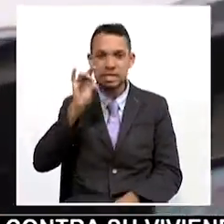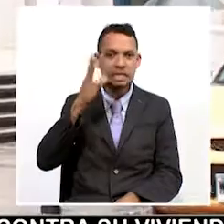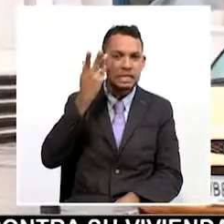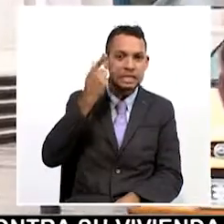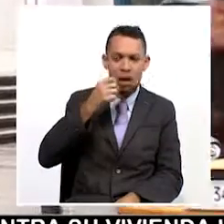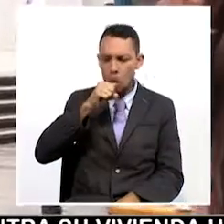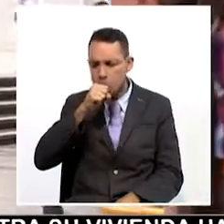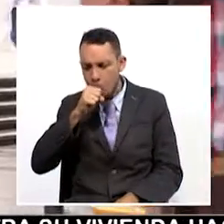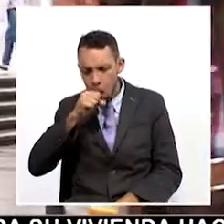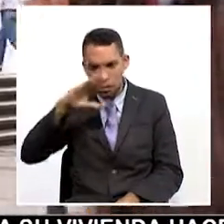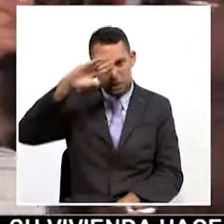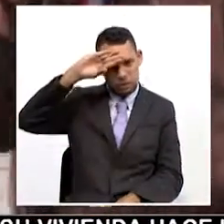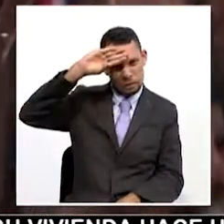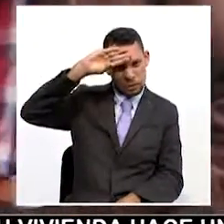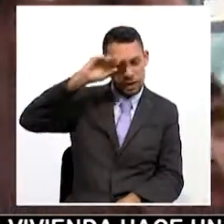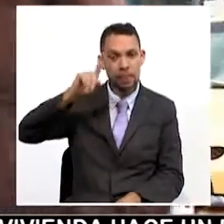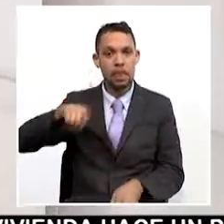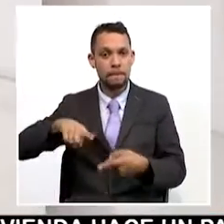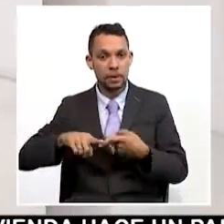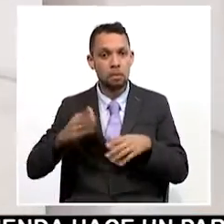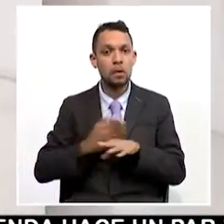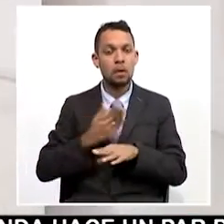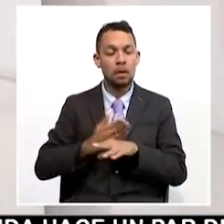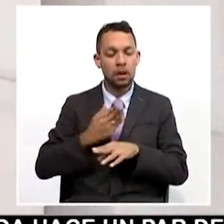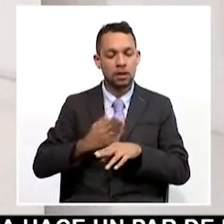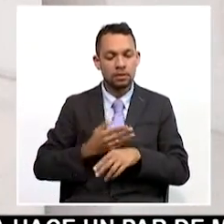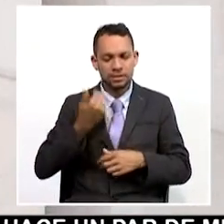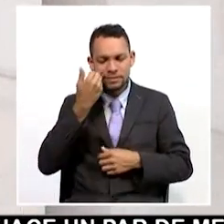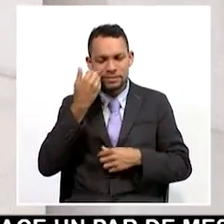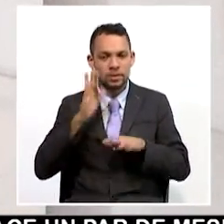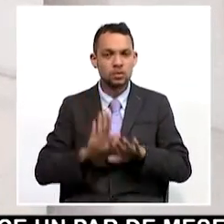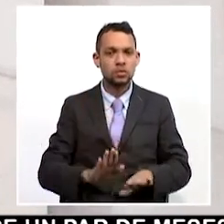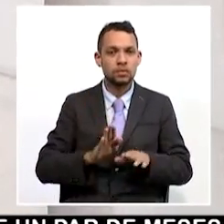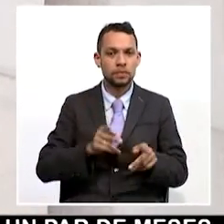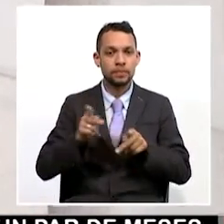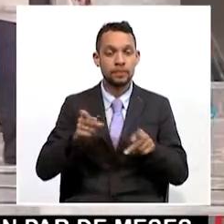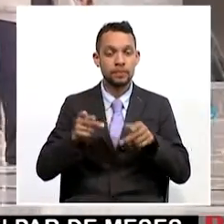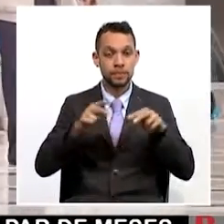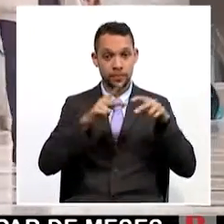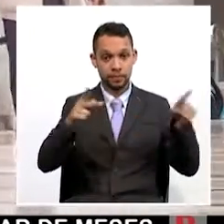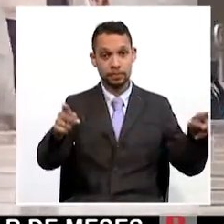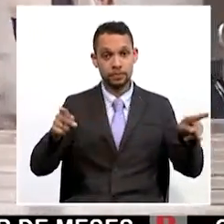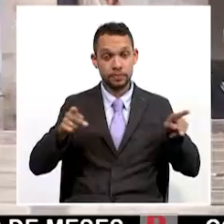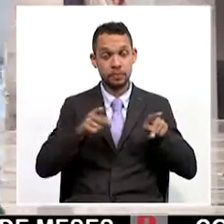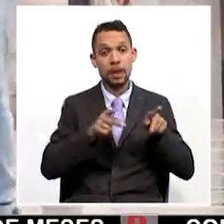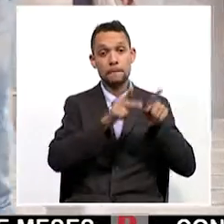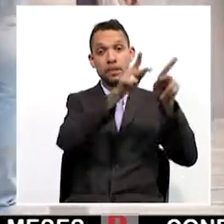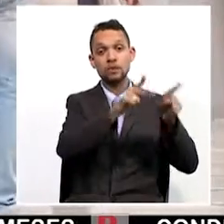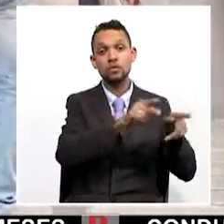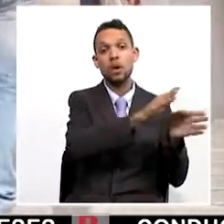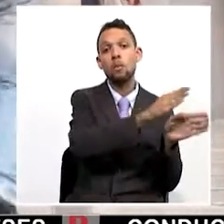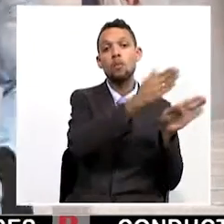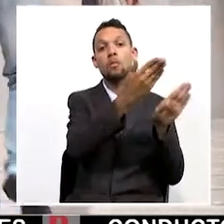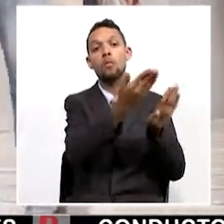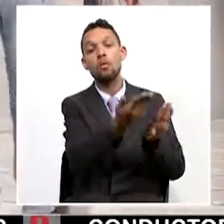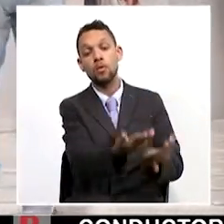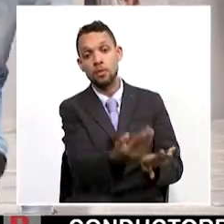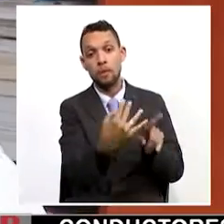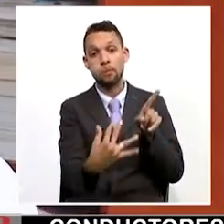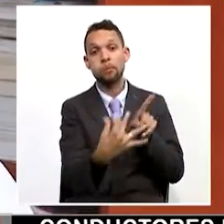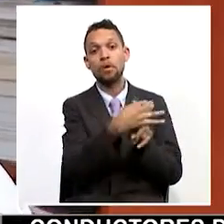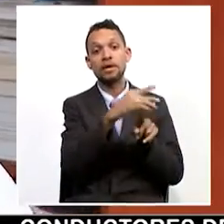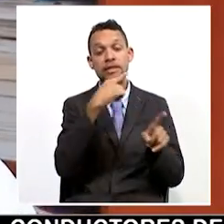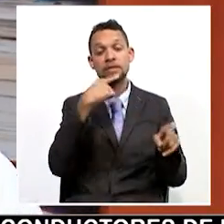como fiebre. La emergencia comenzó cuando en el Palacio de Justicia se presentó la muerte de una persona por esta